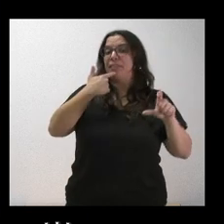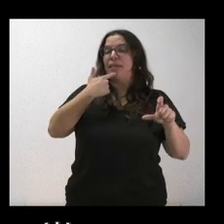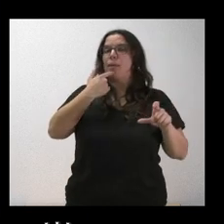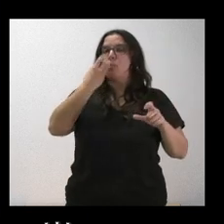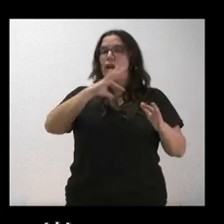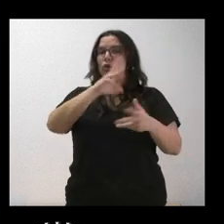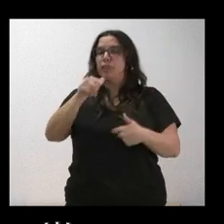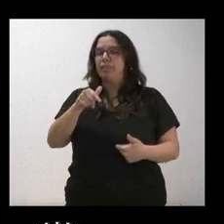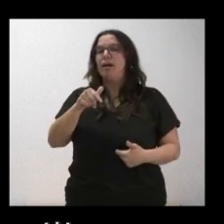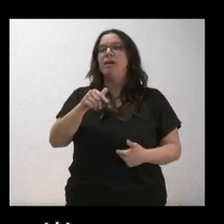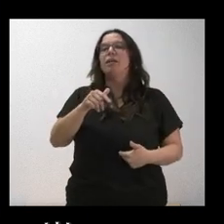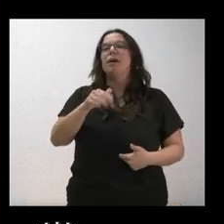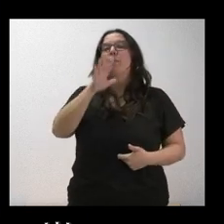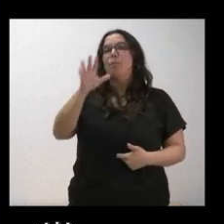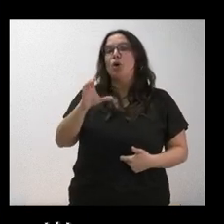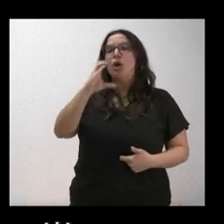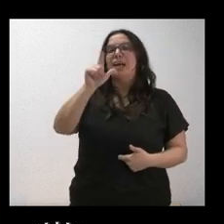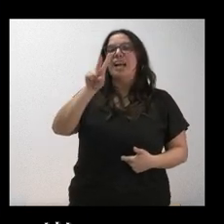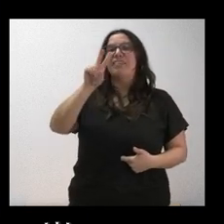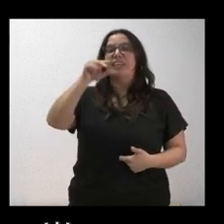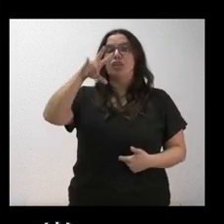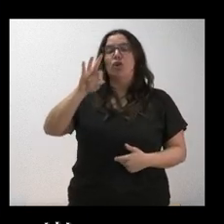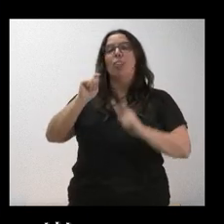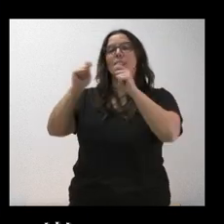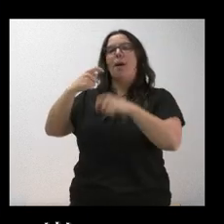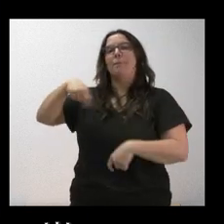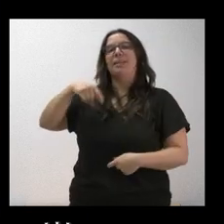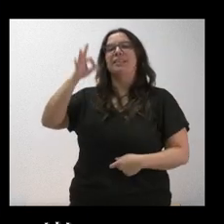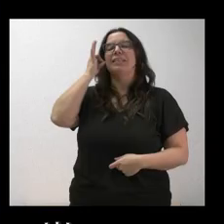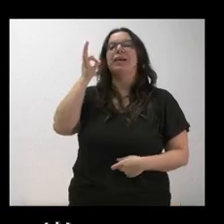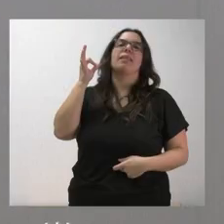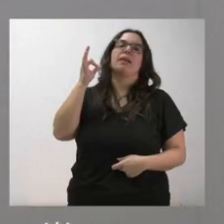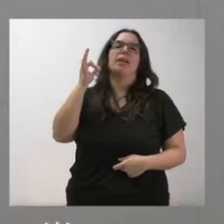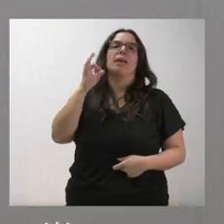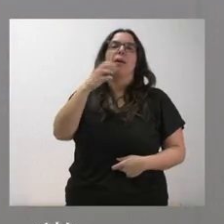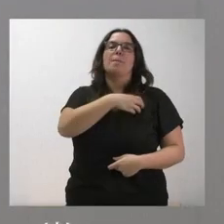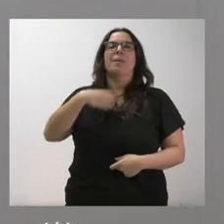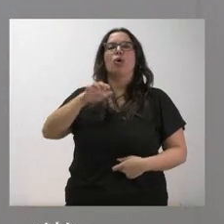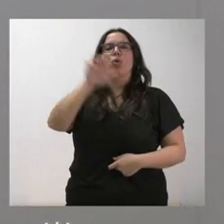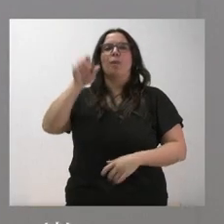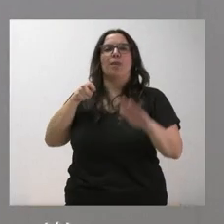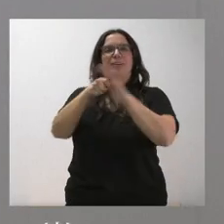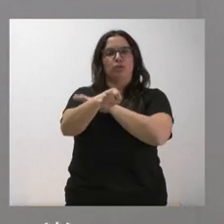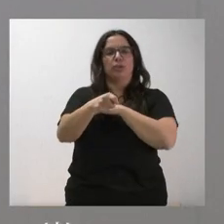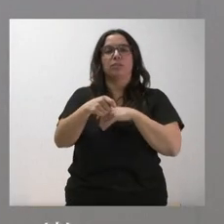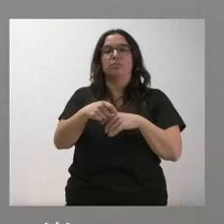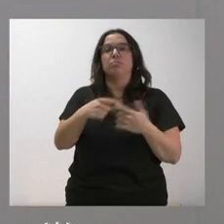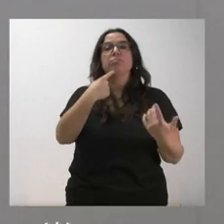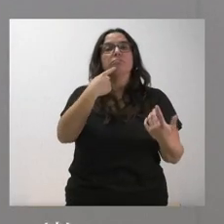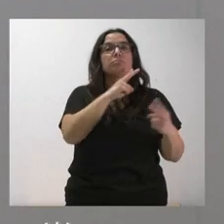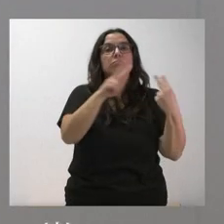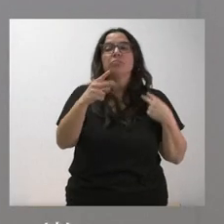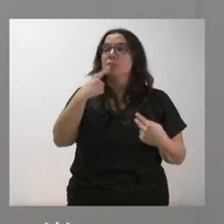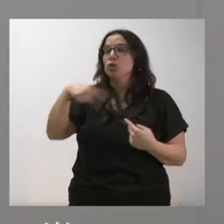que calviño sea la presidenta del Bei Me gustaría saber qué valoración hace la junta gracias Pues lo deseamos lo mejor también